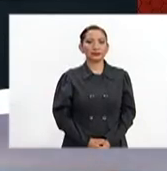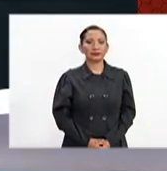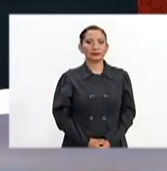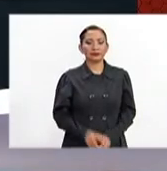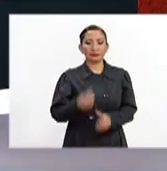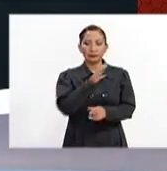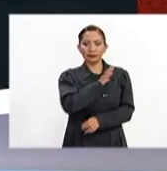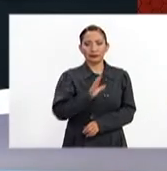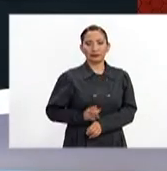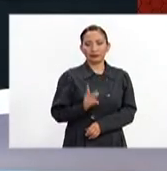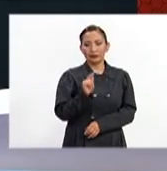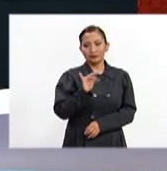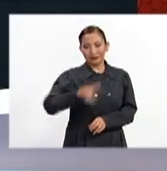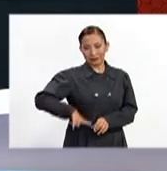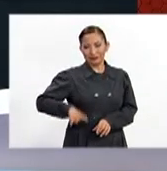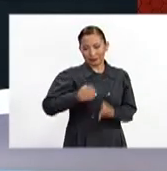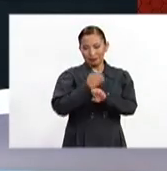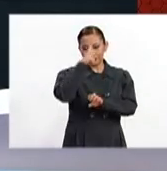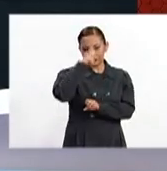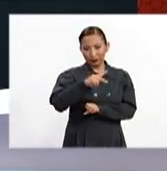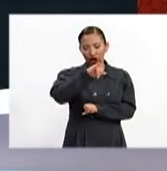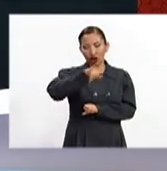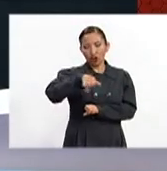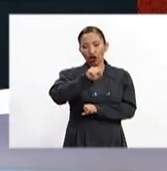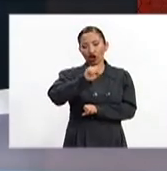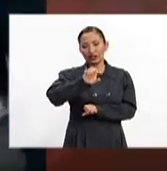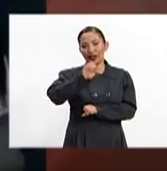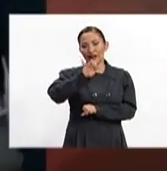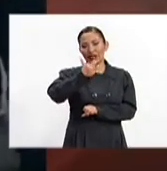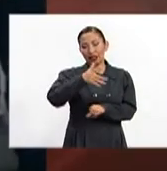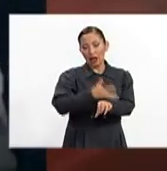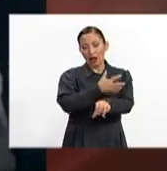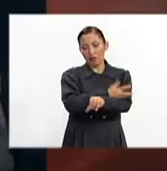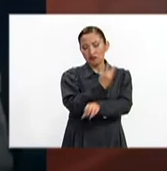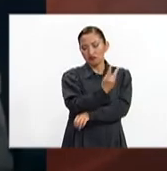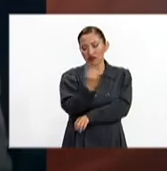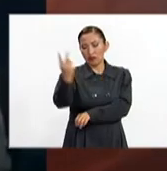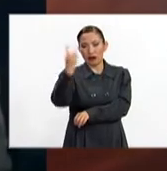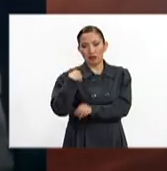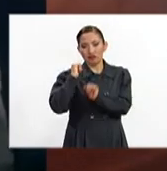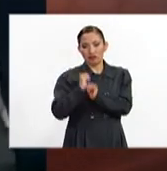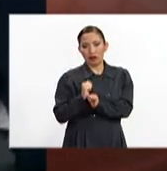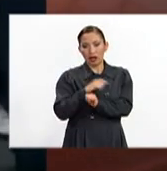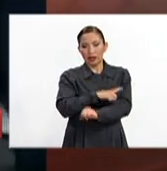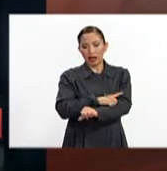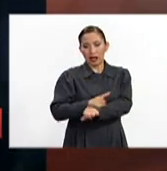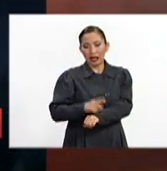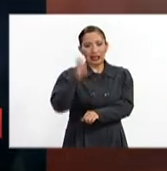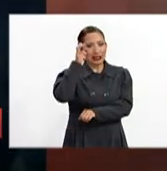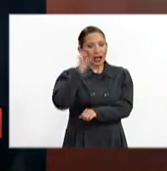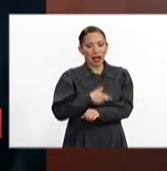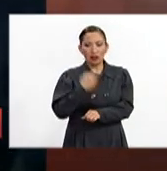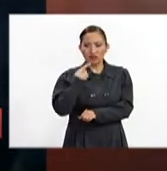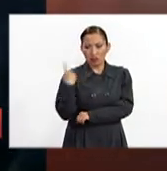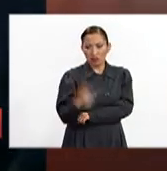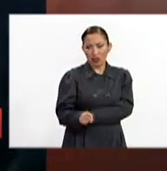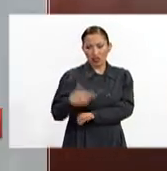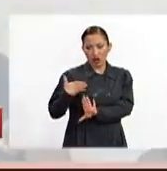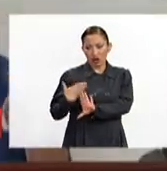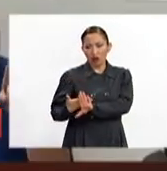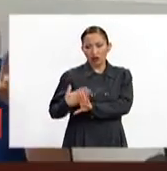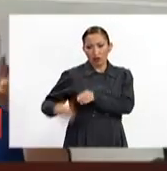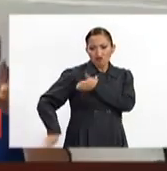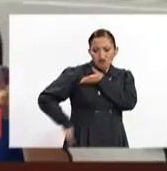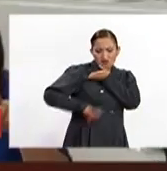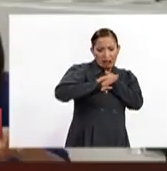La candidata del PAN al gobierno del Estado de México, Josefina Vázquez Mota, acompañó a la delegada Miguel Hidalgo, Xóchitl Gálvez, a levantar una denuncia por